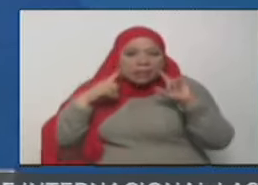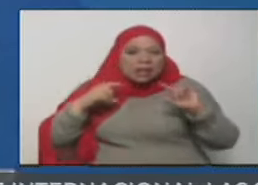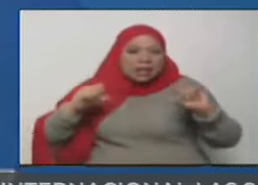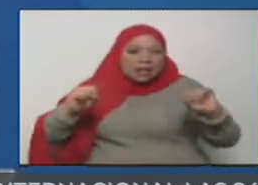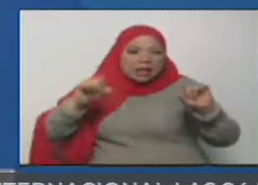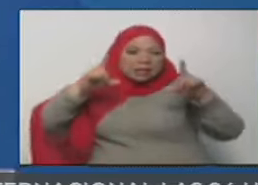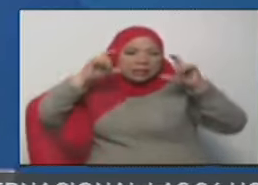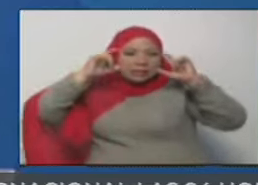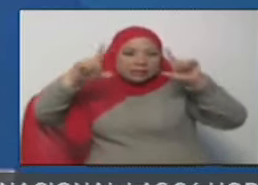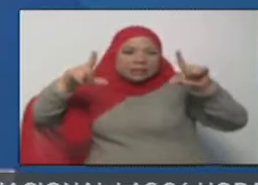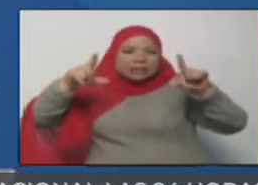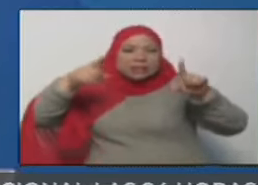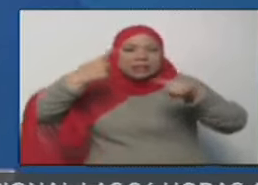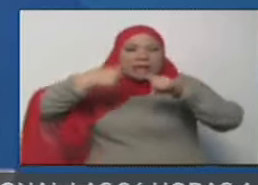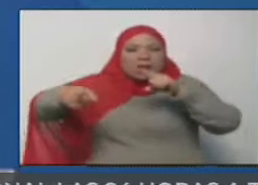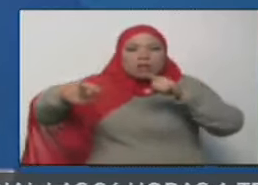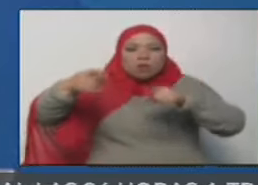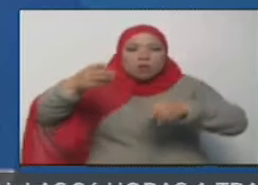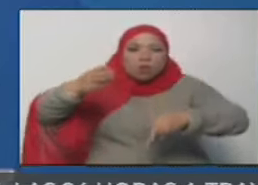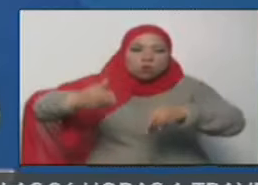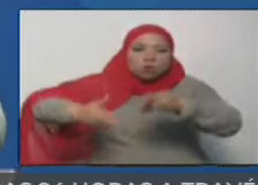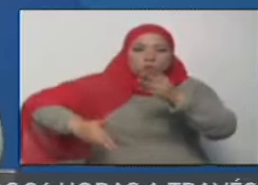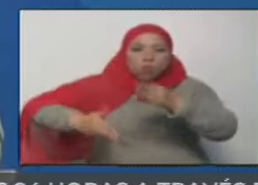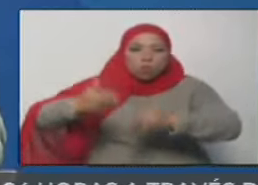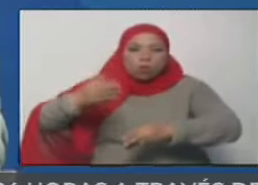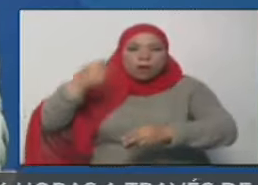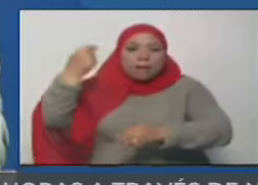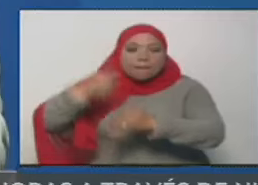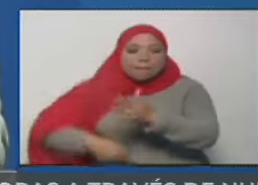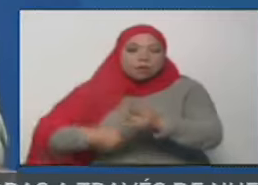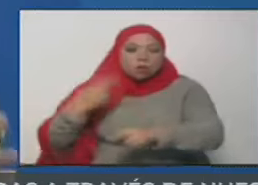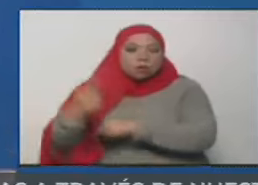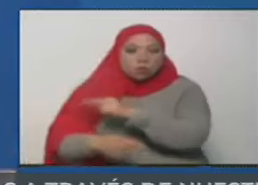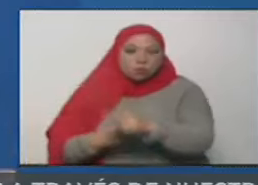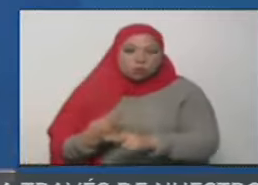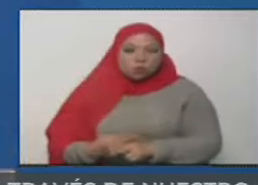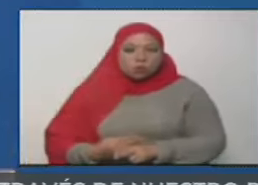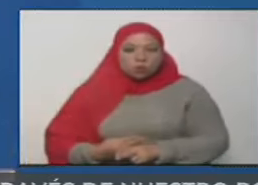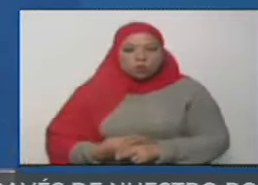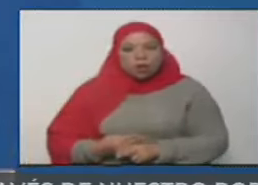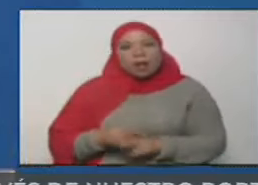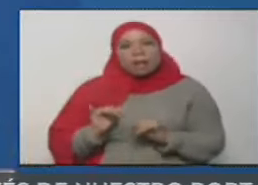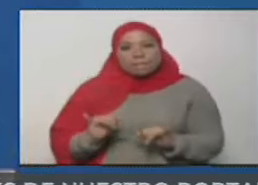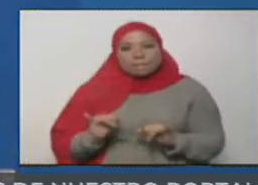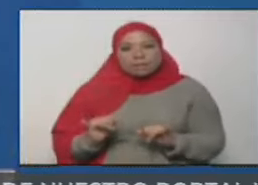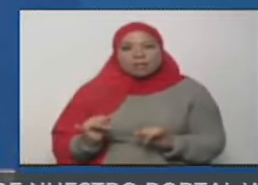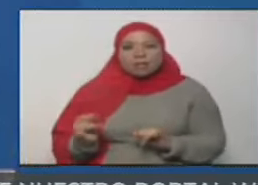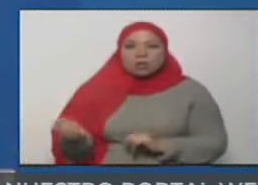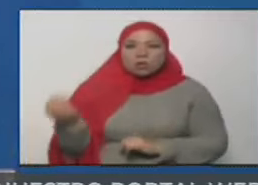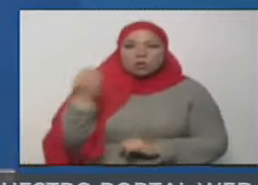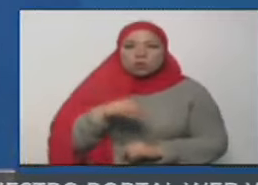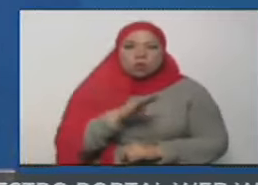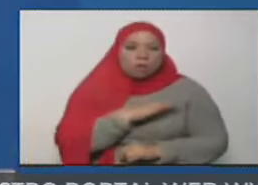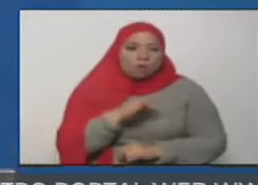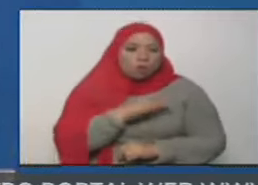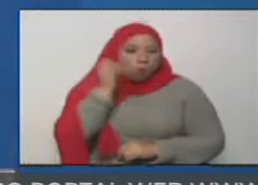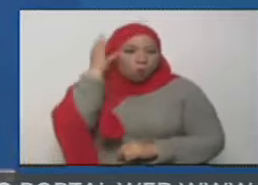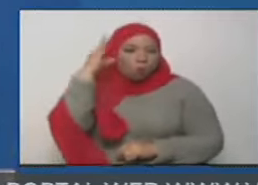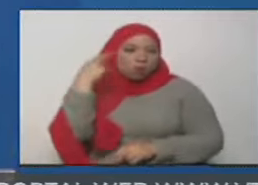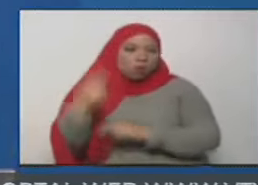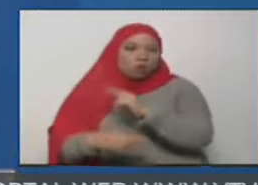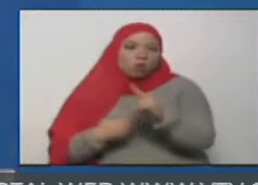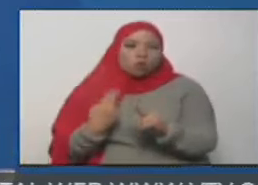y del peligro para la humanidad si el uso de la inteligencia artificial o la misma supera la propia capacidad de la